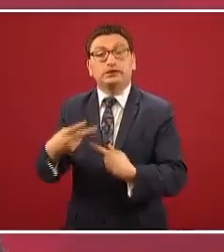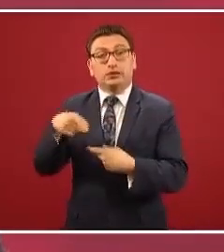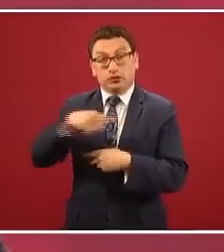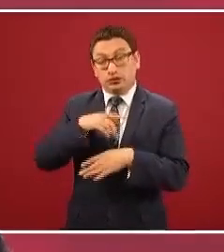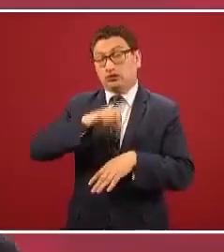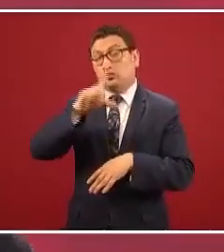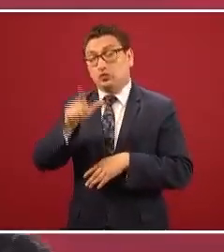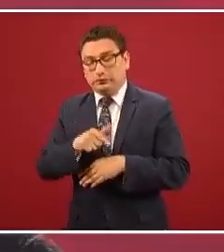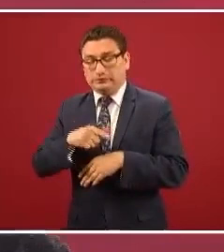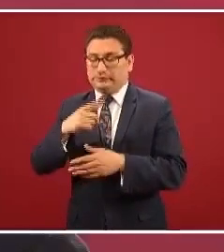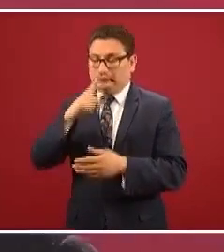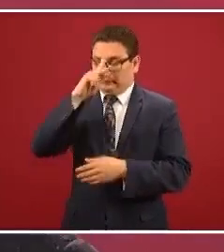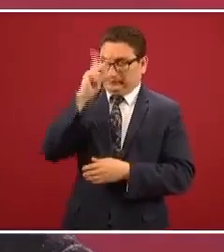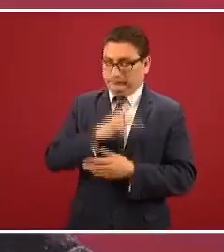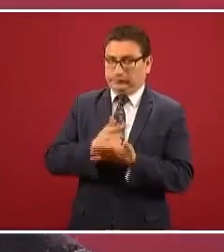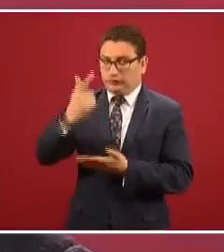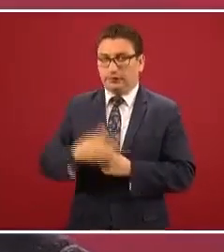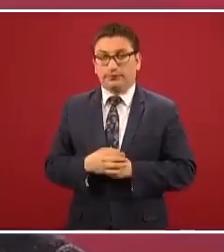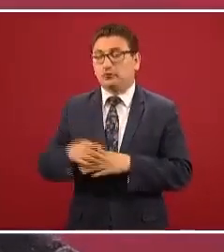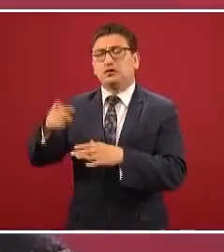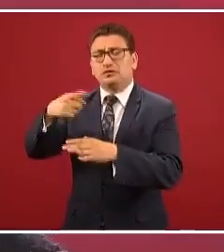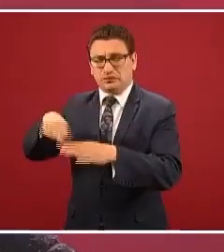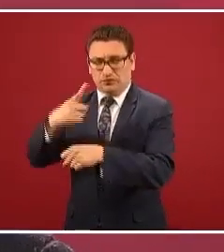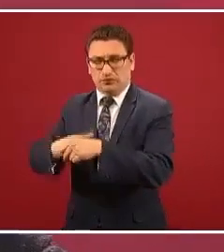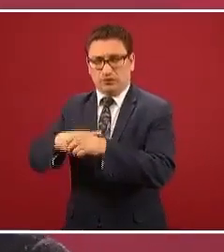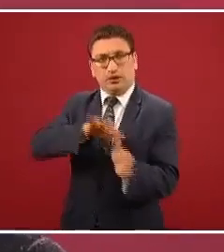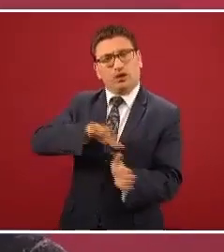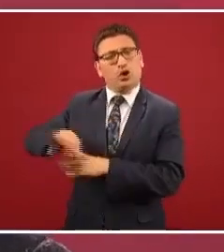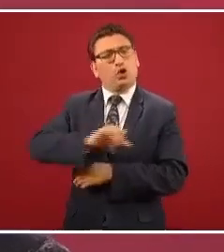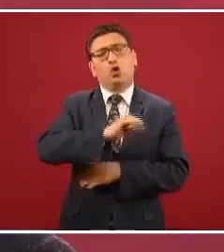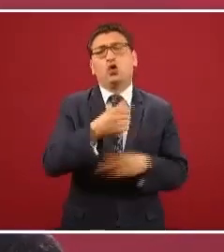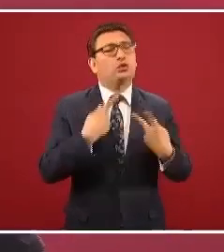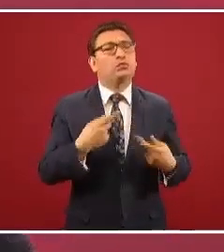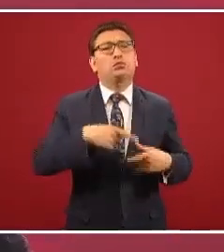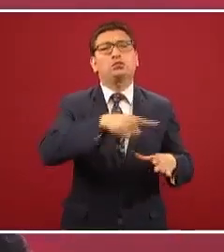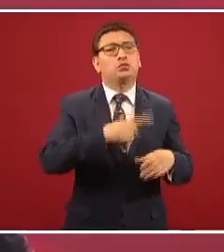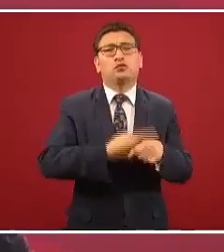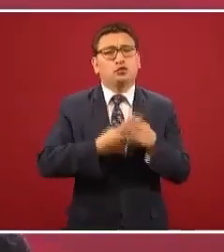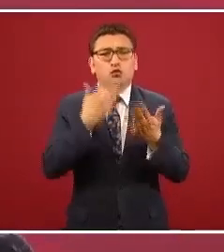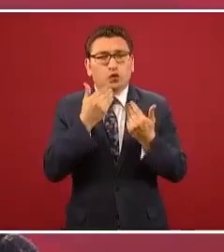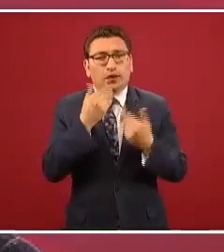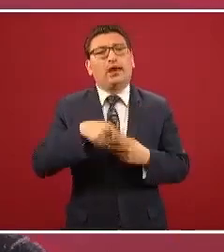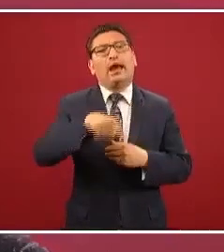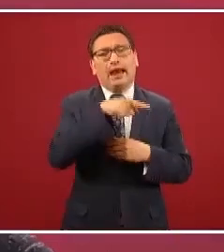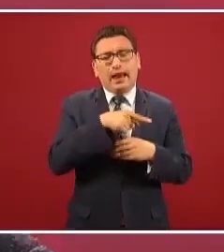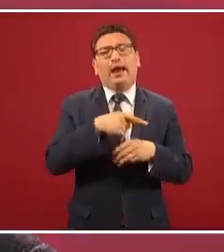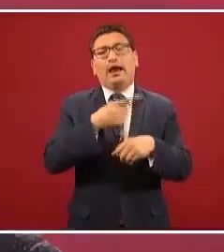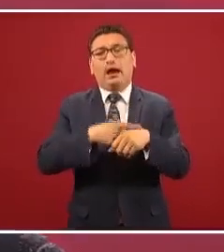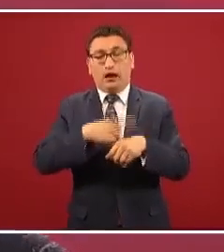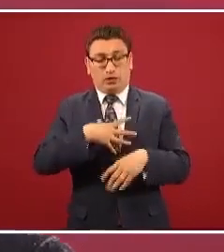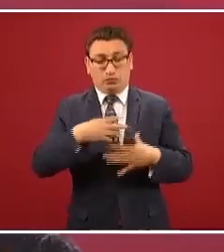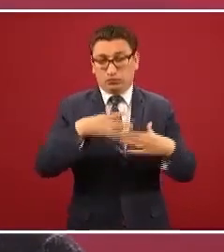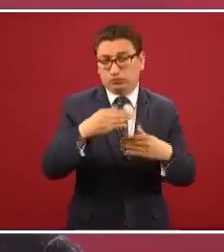complicarse. Quienes no están en esta condición tienen una probabilidad considerablemente baja.